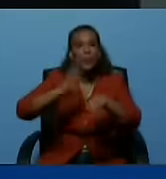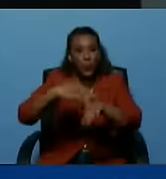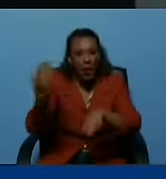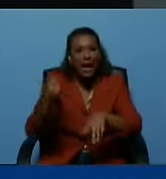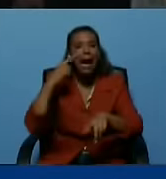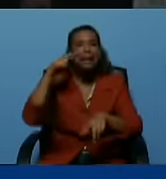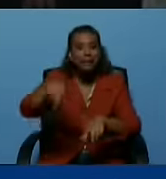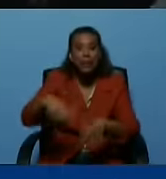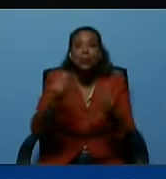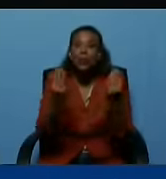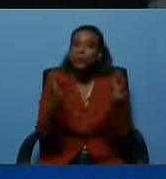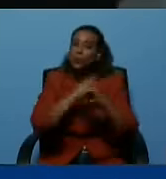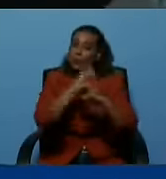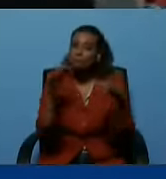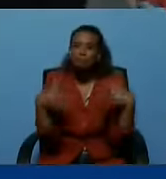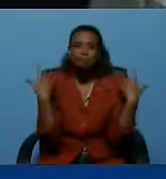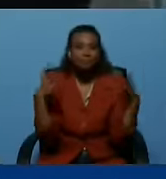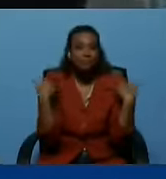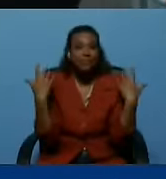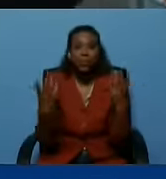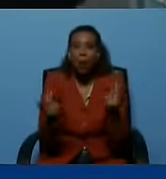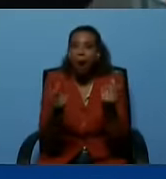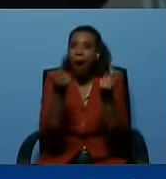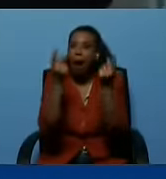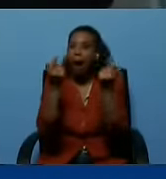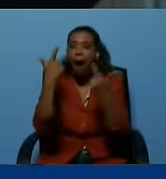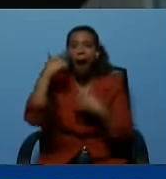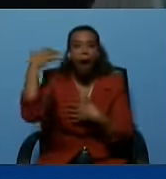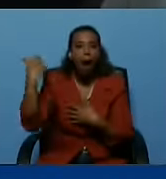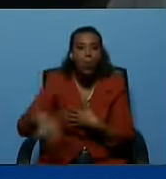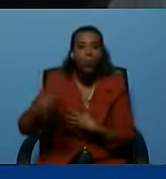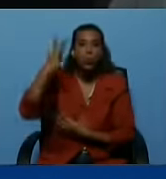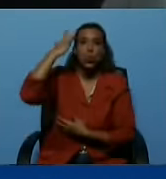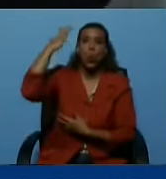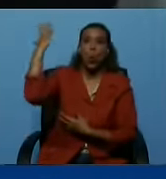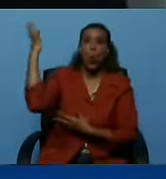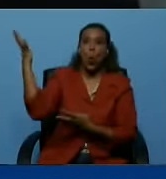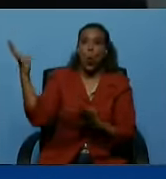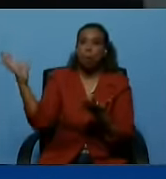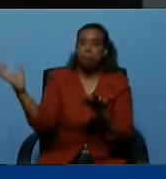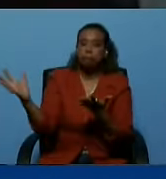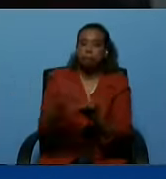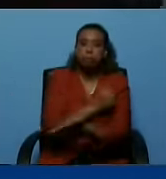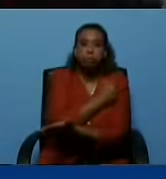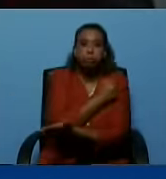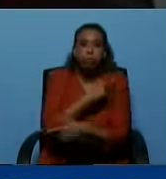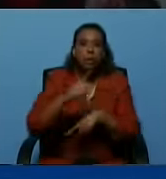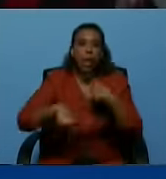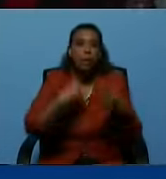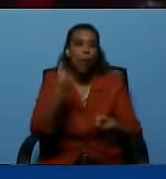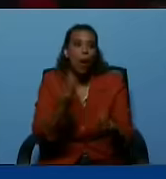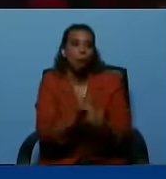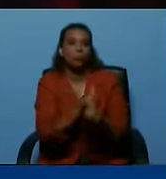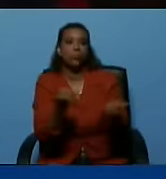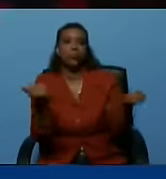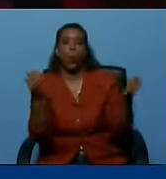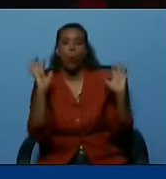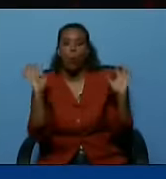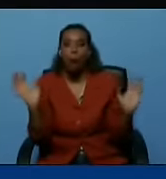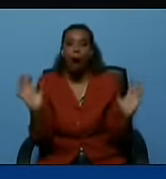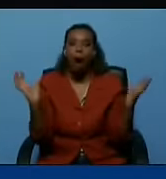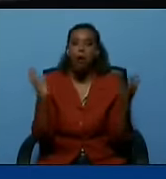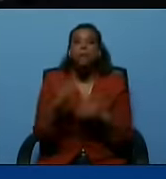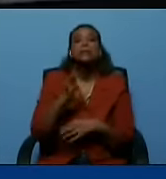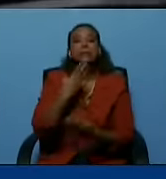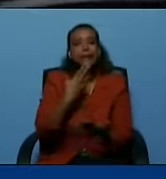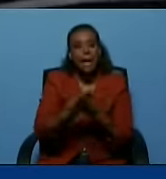de verdad estamos contentos porque eso fue así, un sueño trunqueado o fallado y un sueño hecho realidad. Gracias, señor